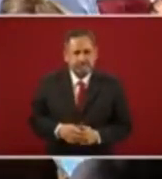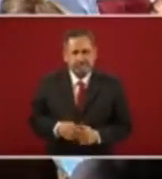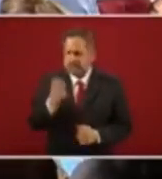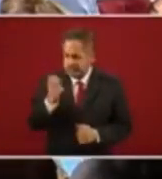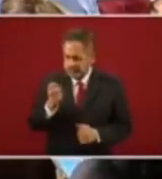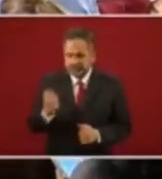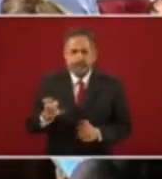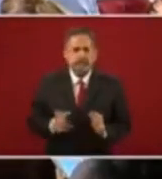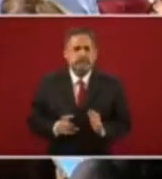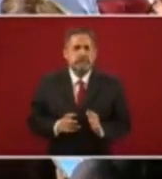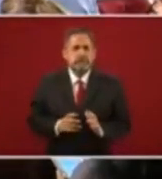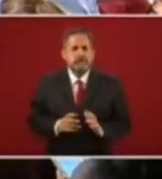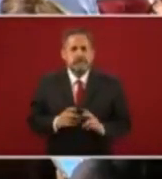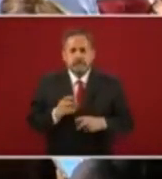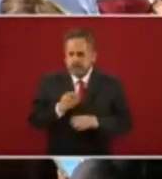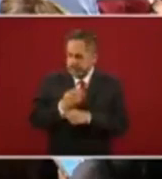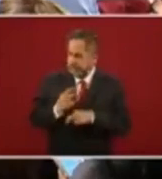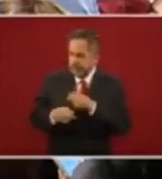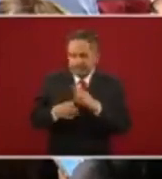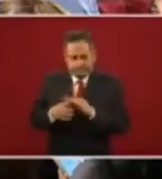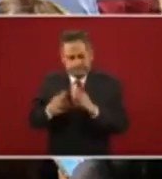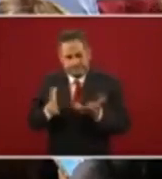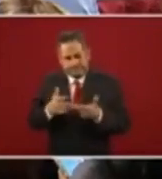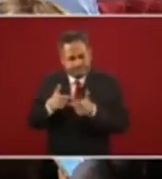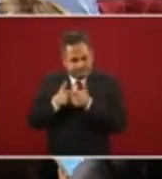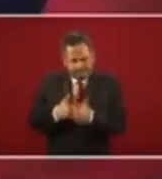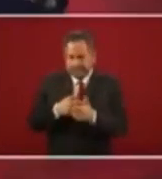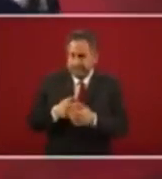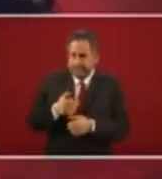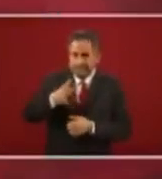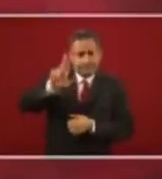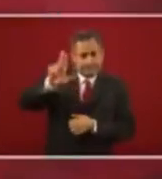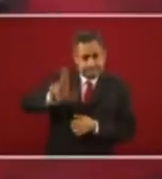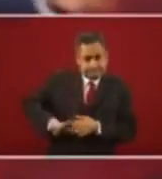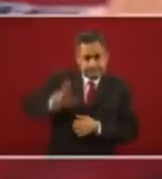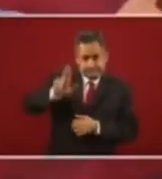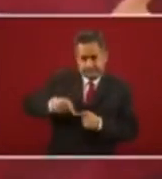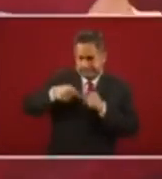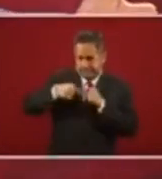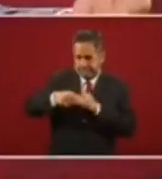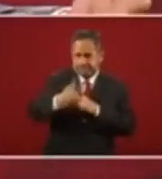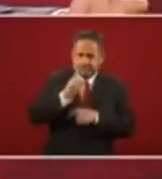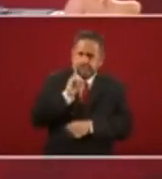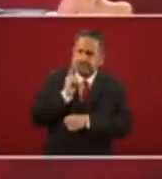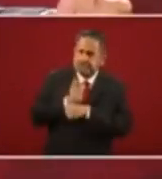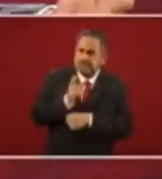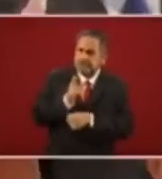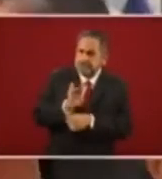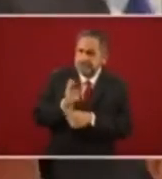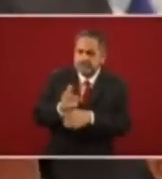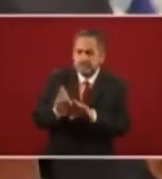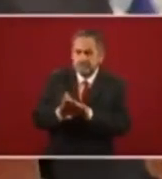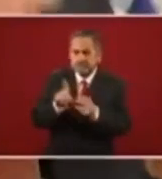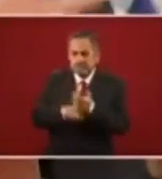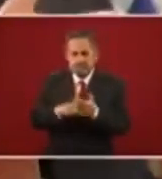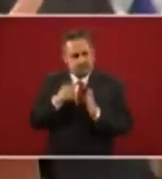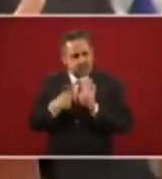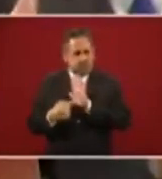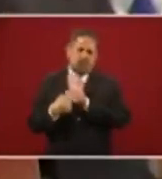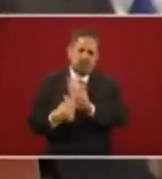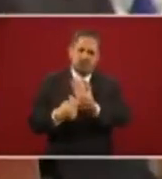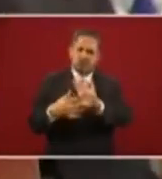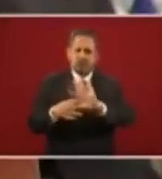estamos aquí y vamos a estar todos los martes y aquí nos vamos a dar cuenta aquí vamos a saber